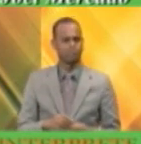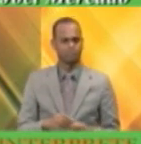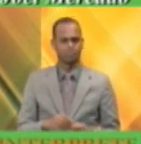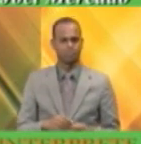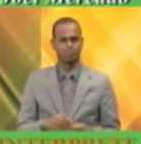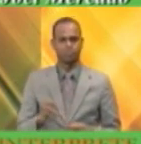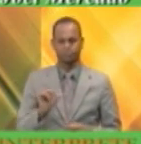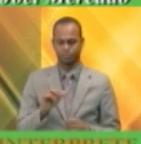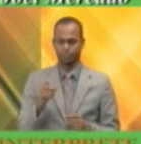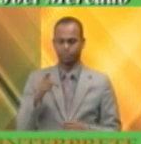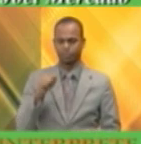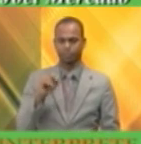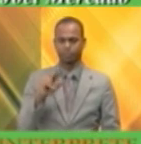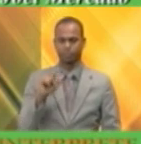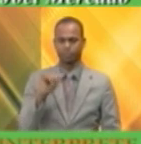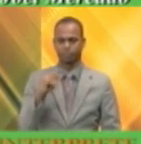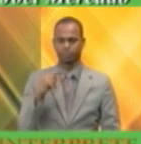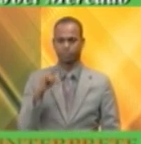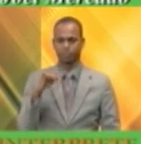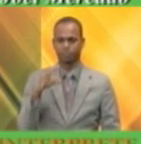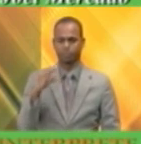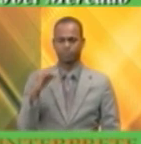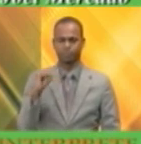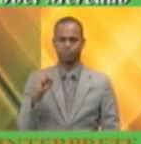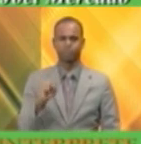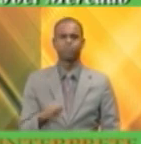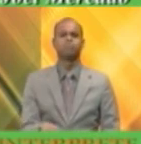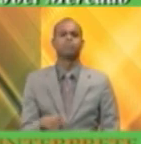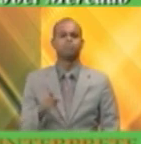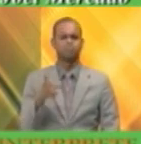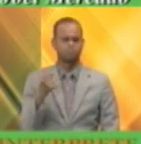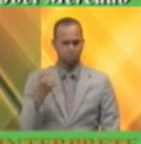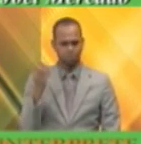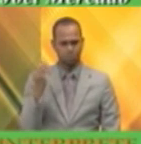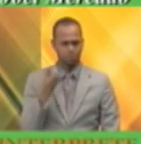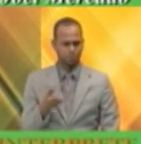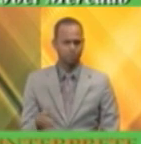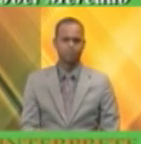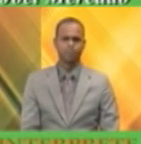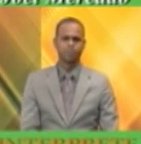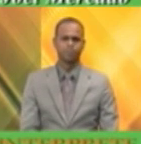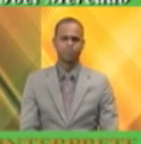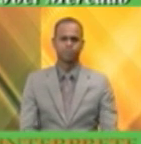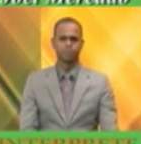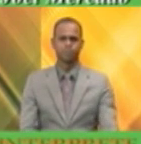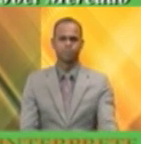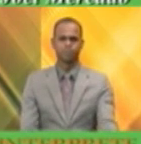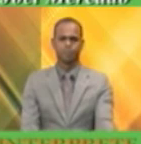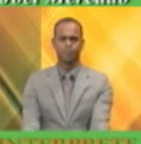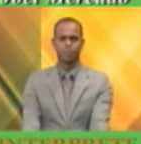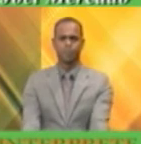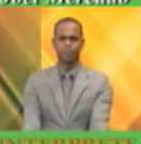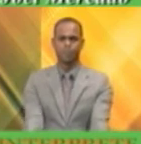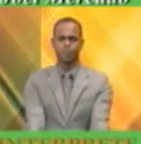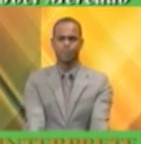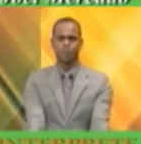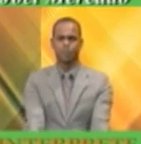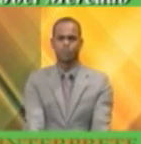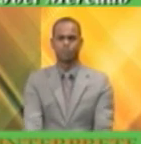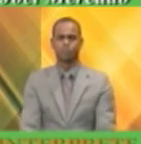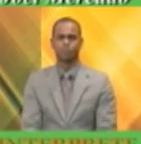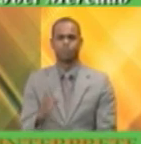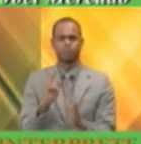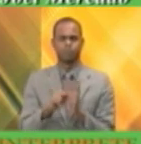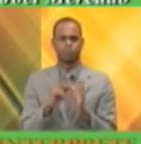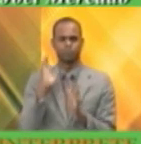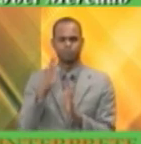los paralímpicos. Bienvenido, ¿tú quieres decir algo? Sí, yo creo que ahí en los videos hay una promoción de lo que